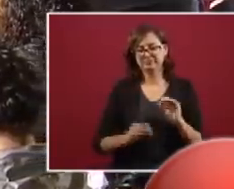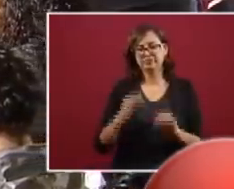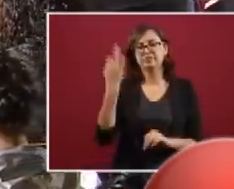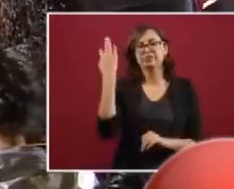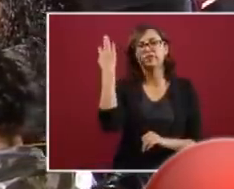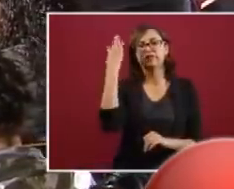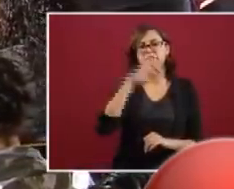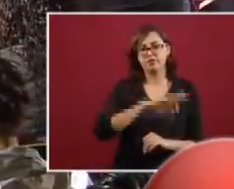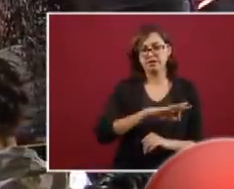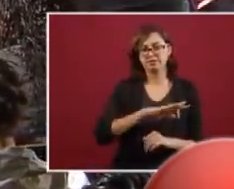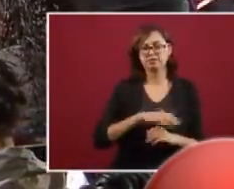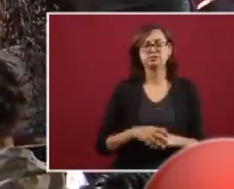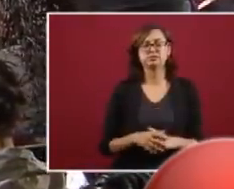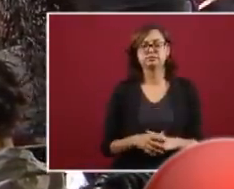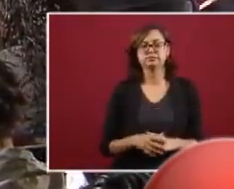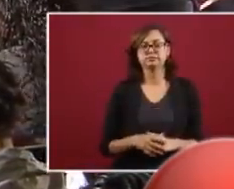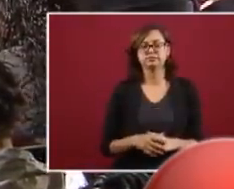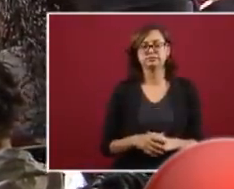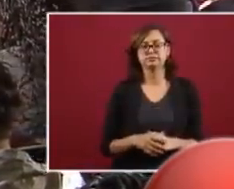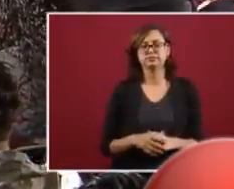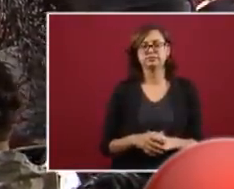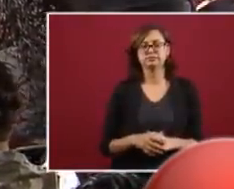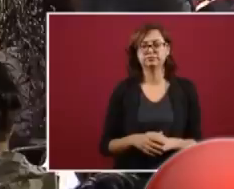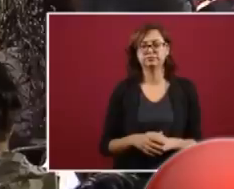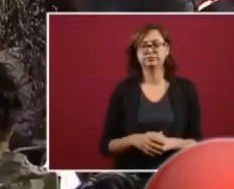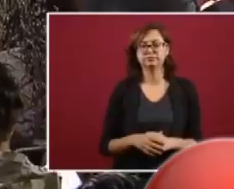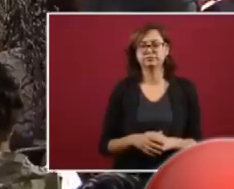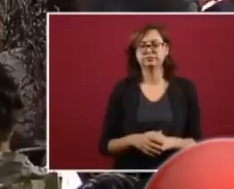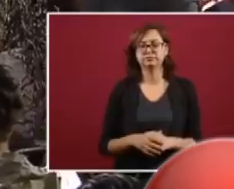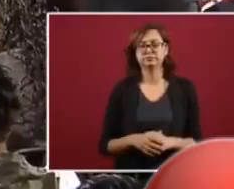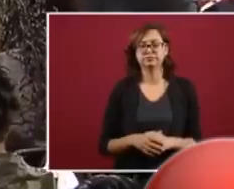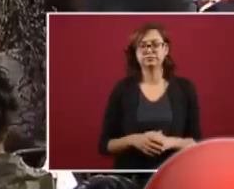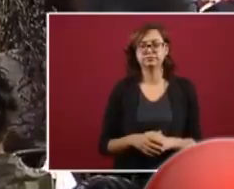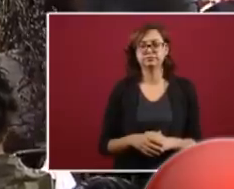facturas y no solo